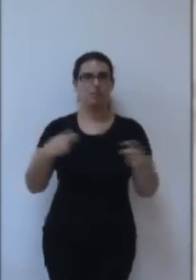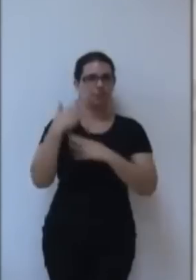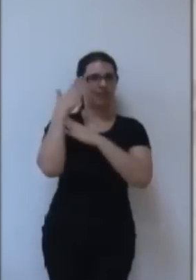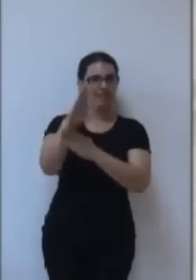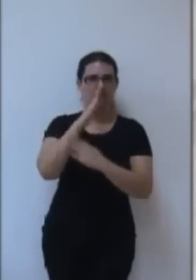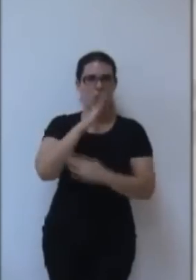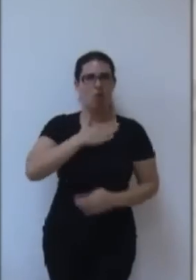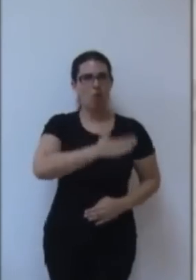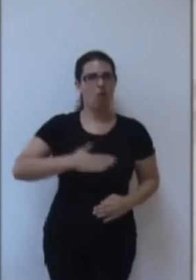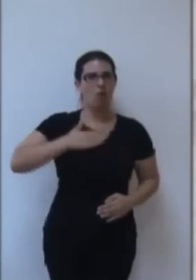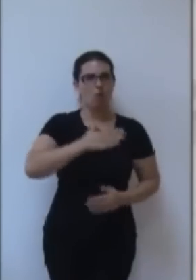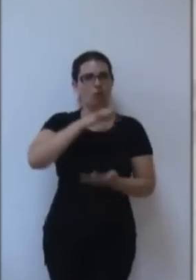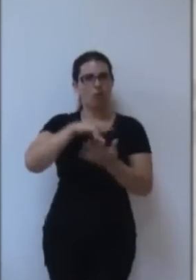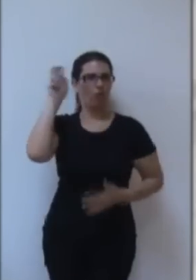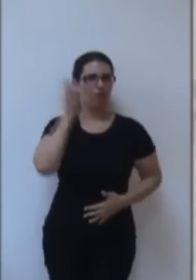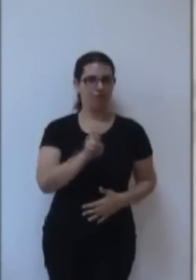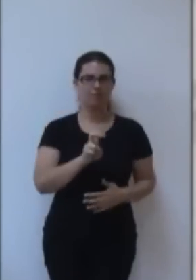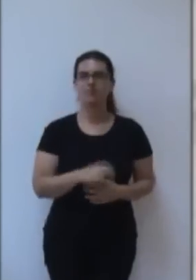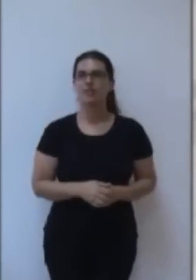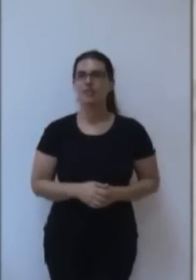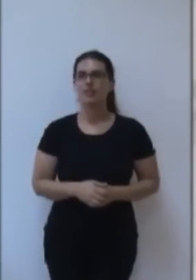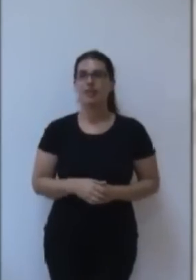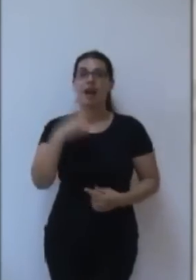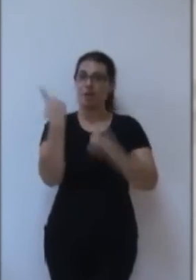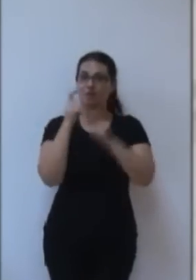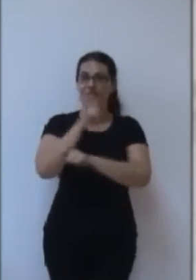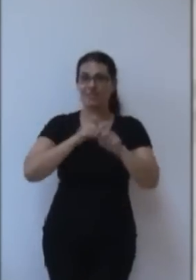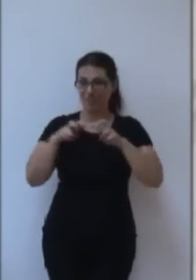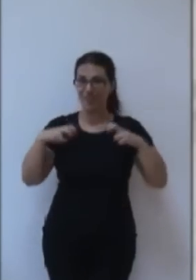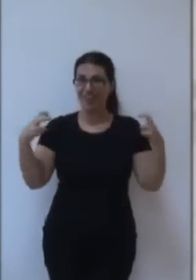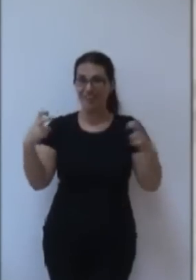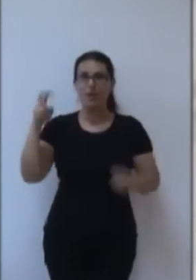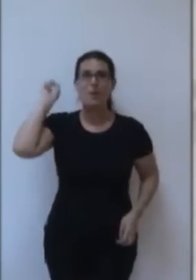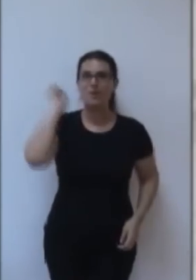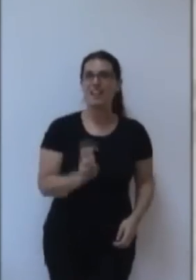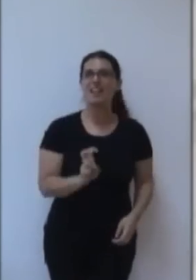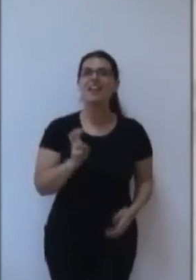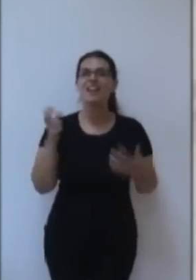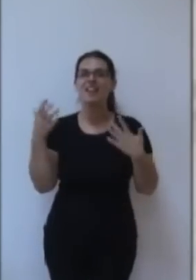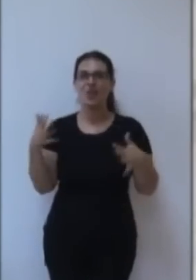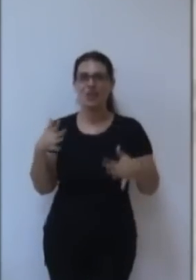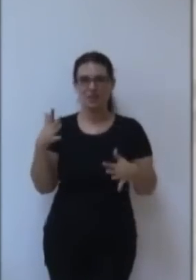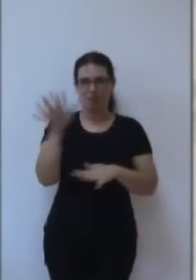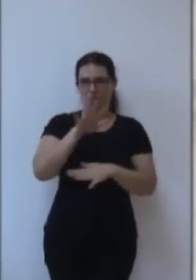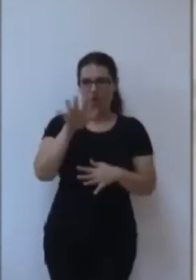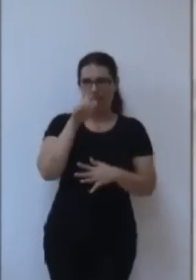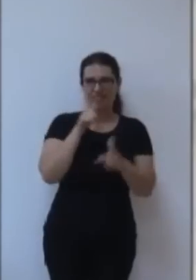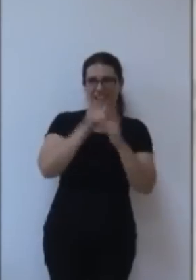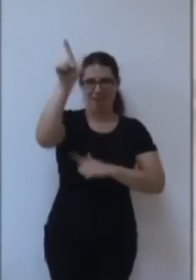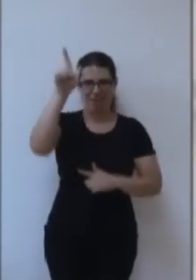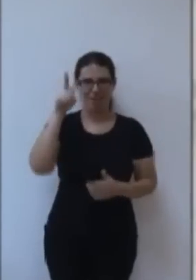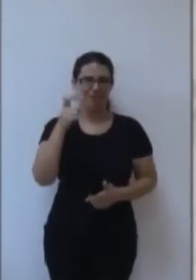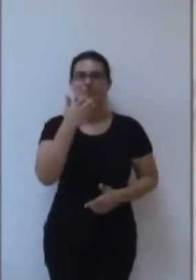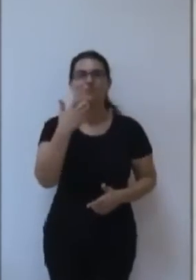tenido la amabilidad de estar. Muchas han venido desde pares del país lejanos, y entre ellos